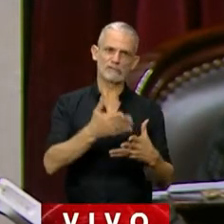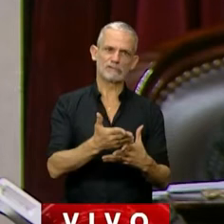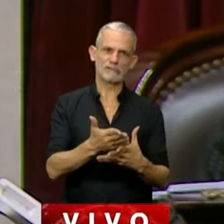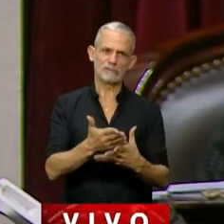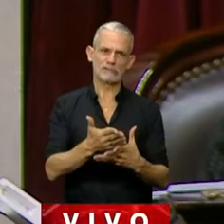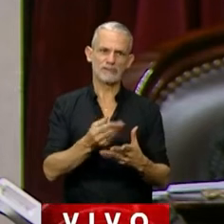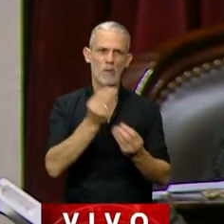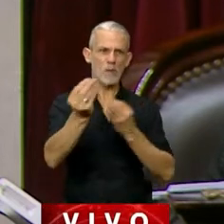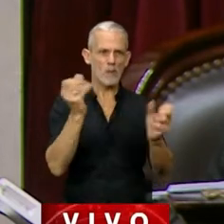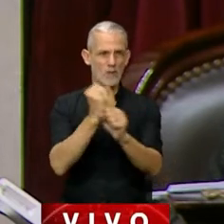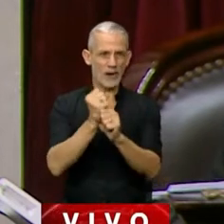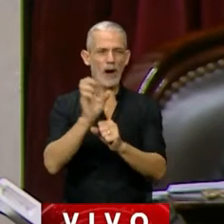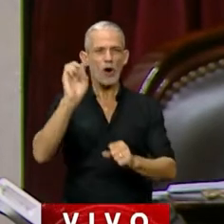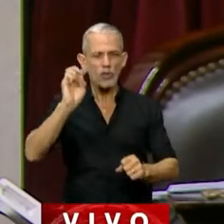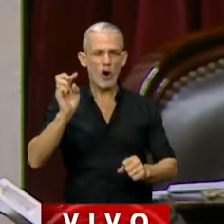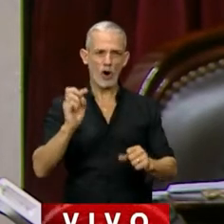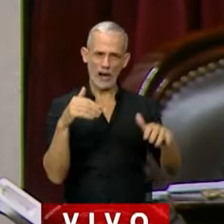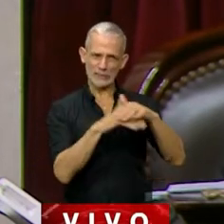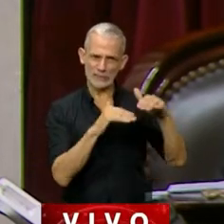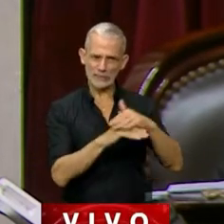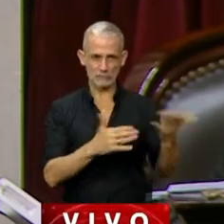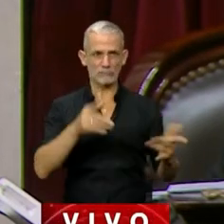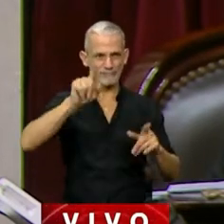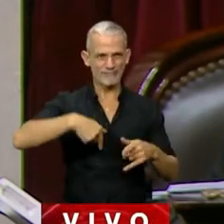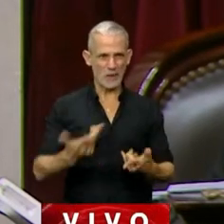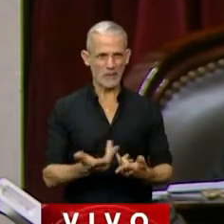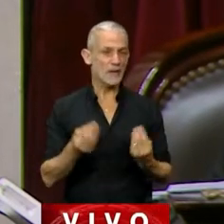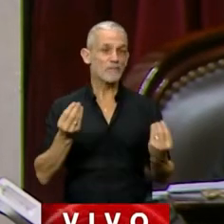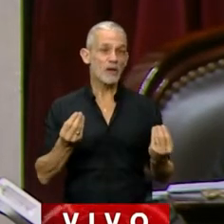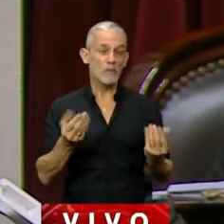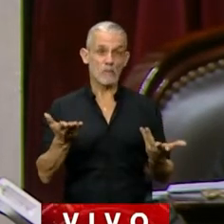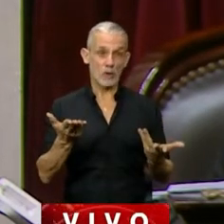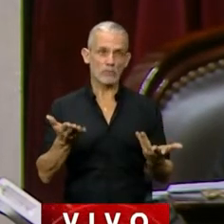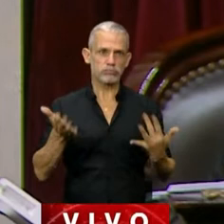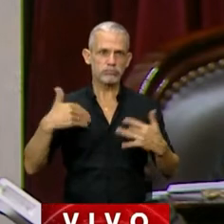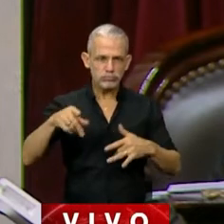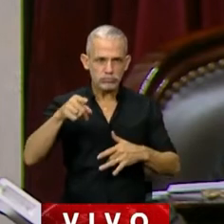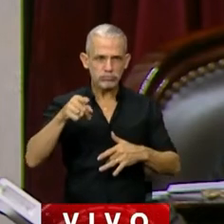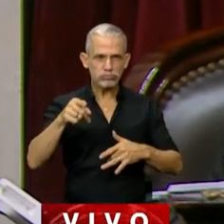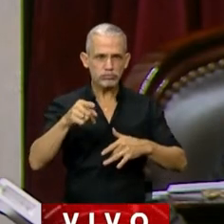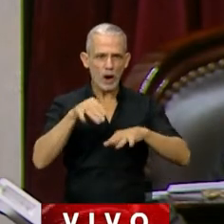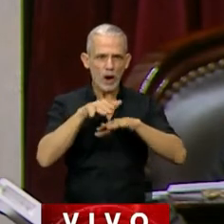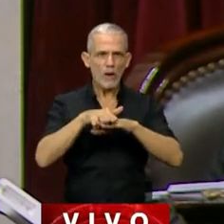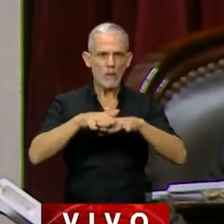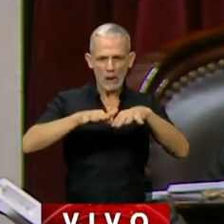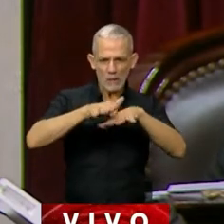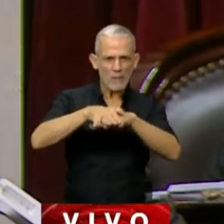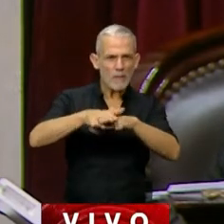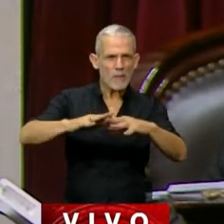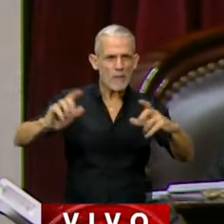lo que más empleo y divisas genera, porque, bueno, su biomasa estaba seriamente